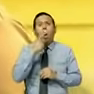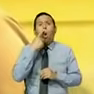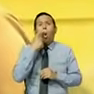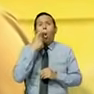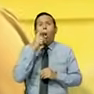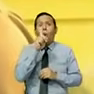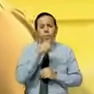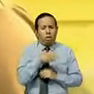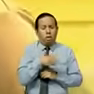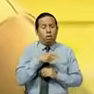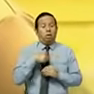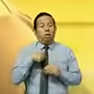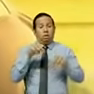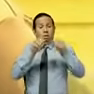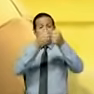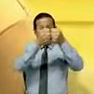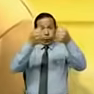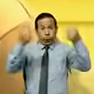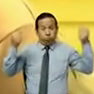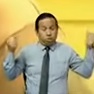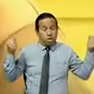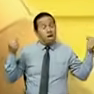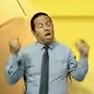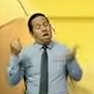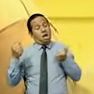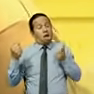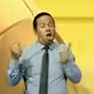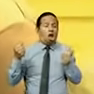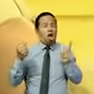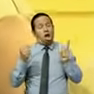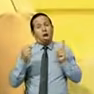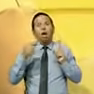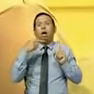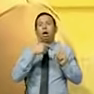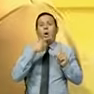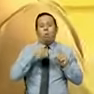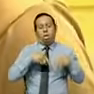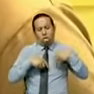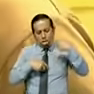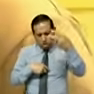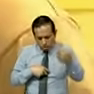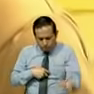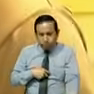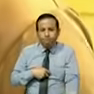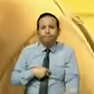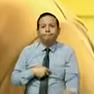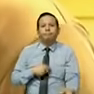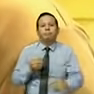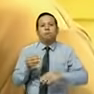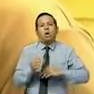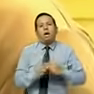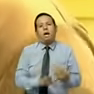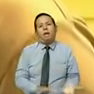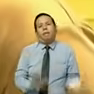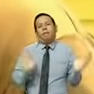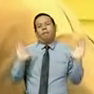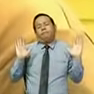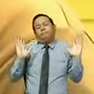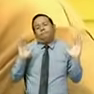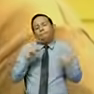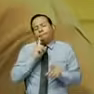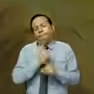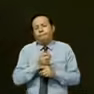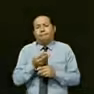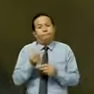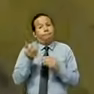cuerpo, se le ha vencido con todo y cayó, fue de cabeza. Llegó el ECO 911 a hacerle las respectivas ayudas, pero obviamente ya le encontraron sin